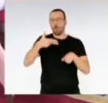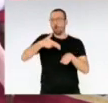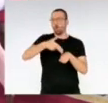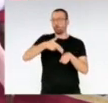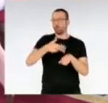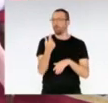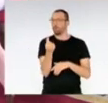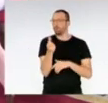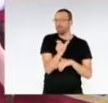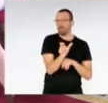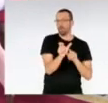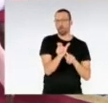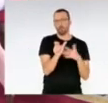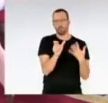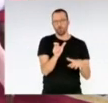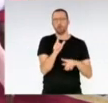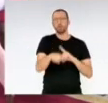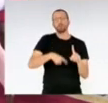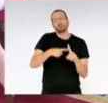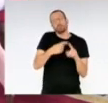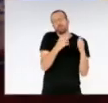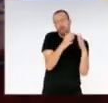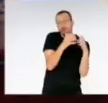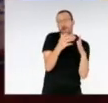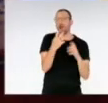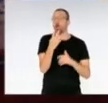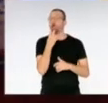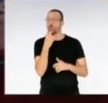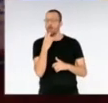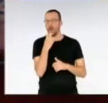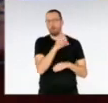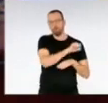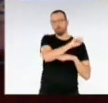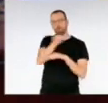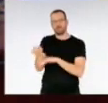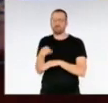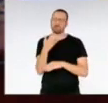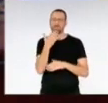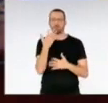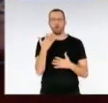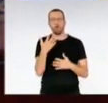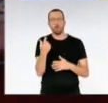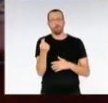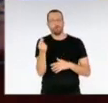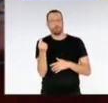El precio del combustible, juntamente con La Palma y La Gomera, es muy superior al que tiene